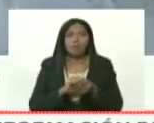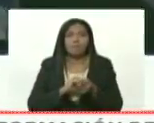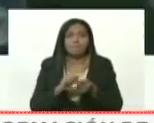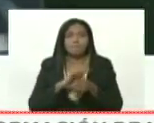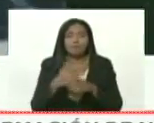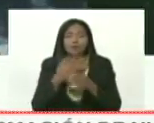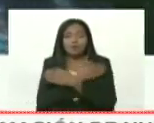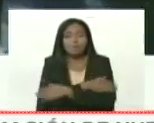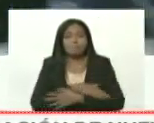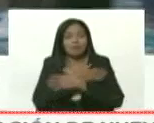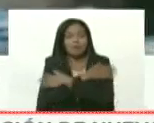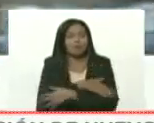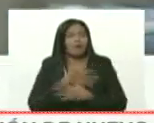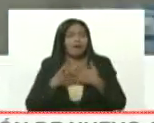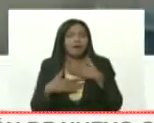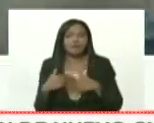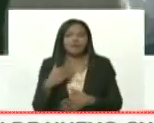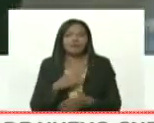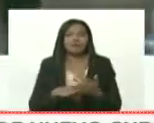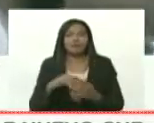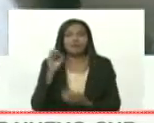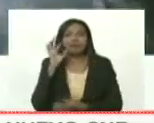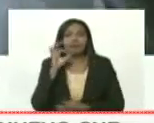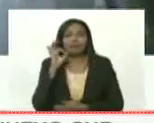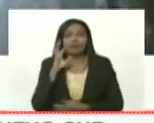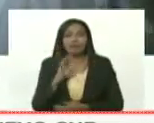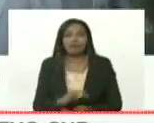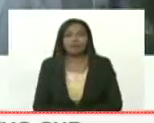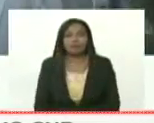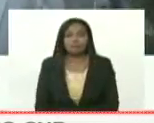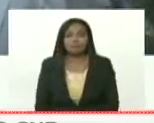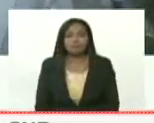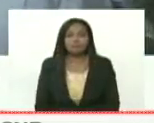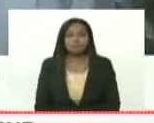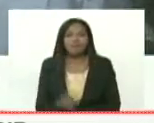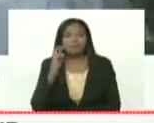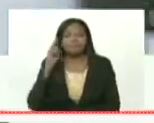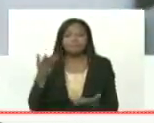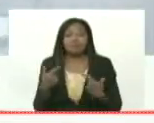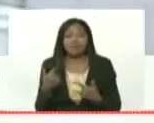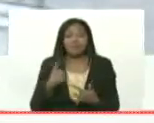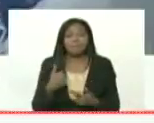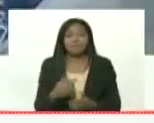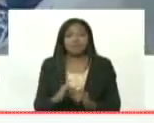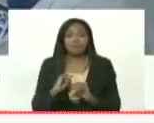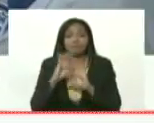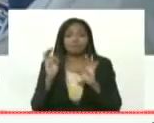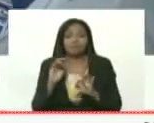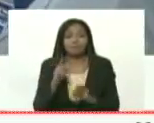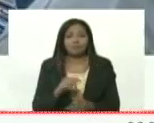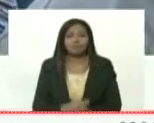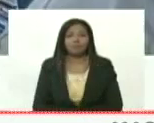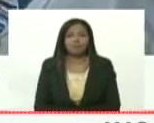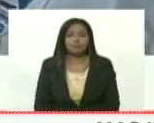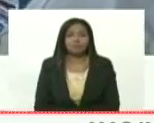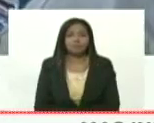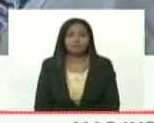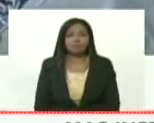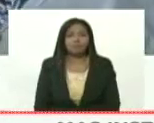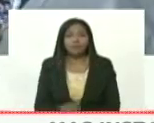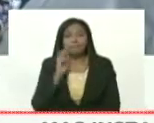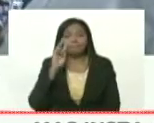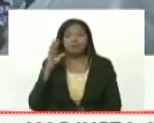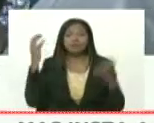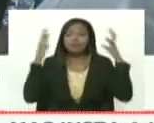jabón azul. Me llevo este jabón para echarme, mira, me dieron mi kit. Mire, aquí está el champucito.